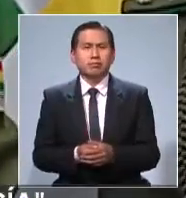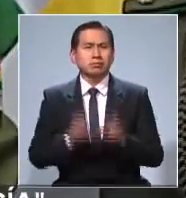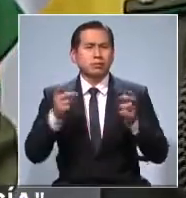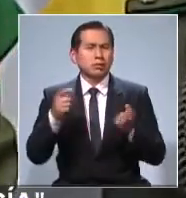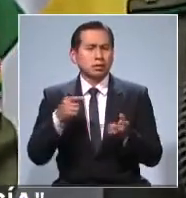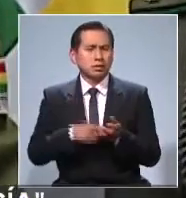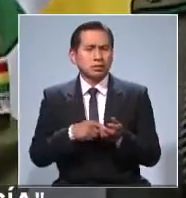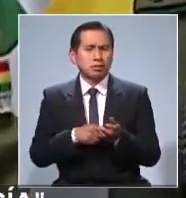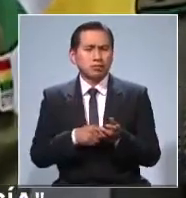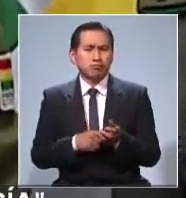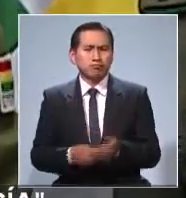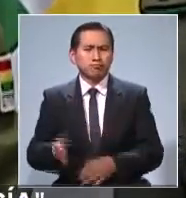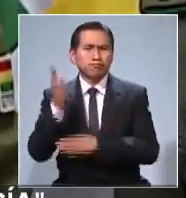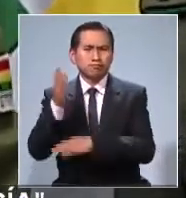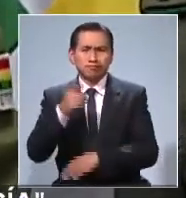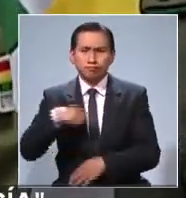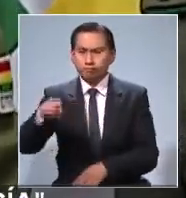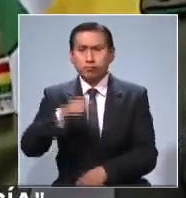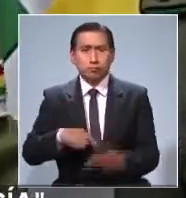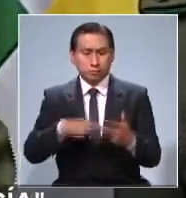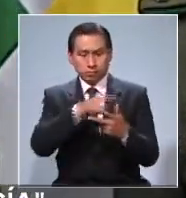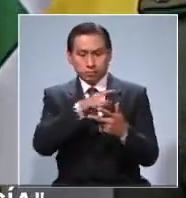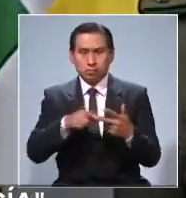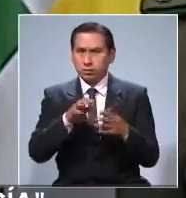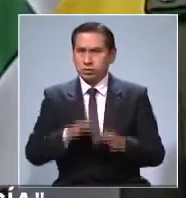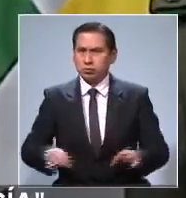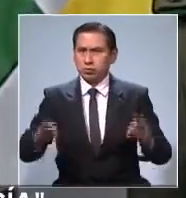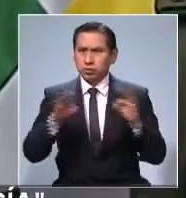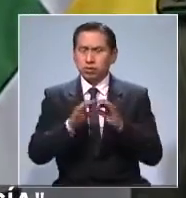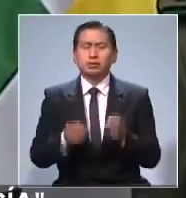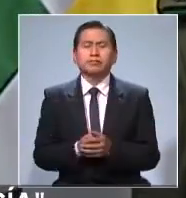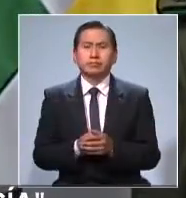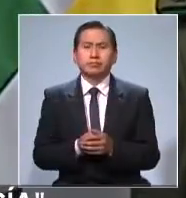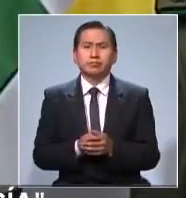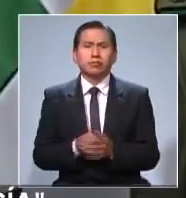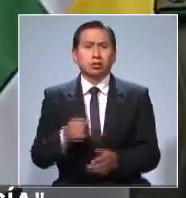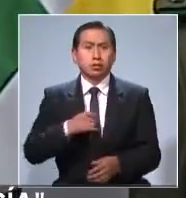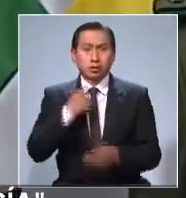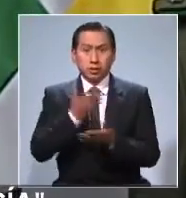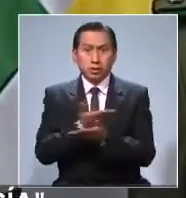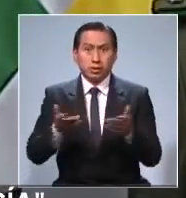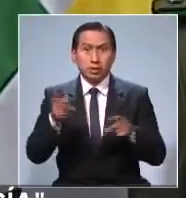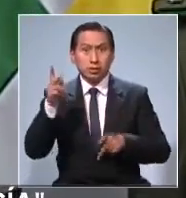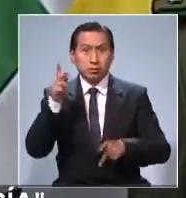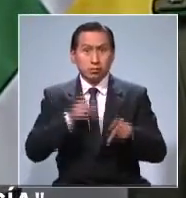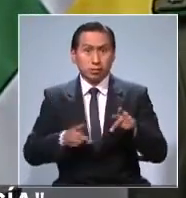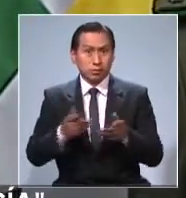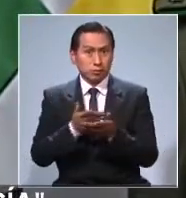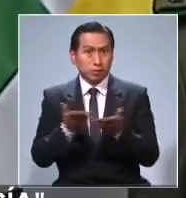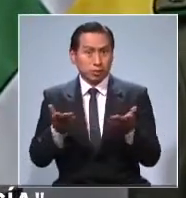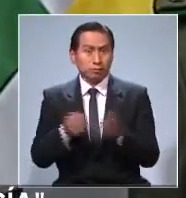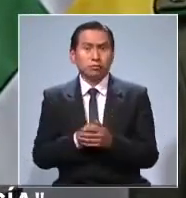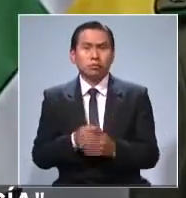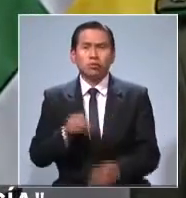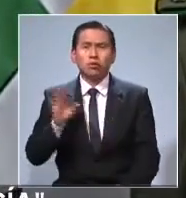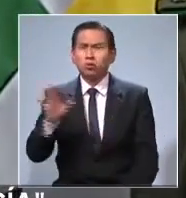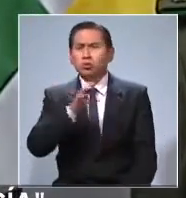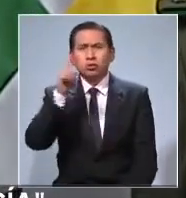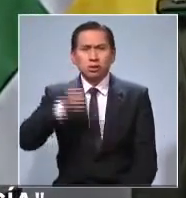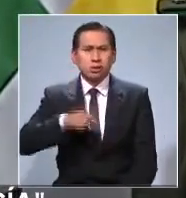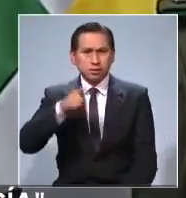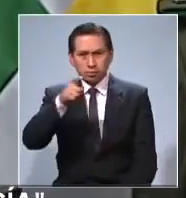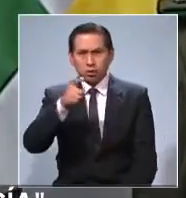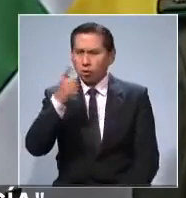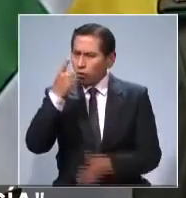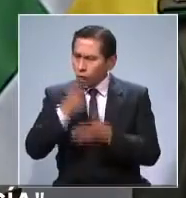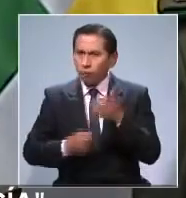configurando este mensaje en estos tres estamentos. Quiero decirle a la población que tiene que tener plena